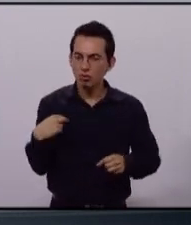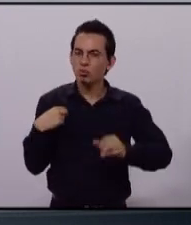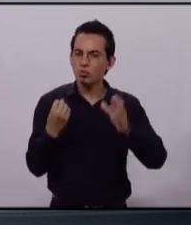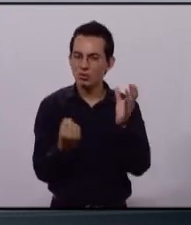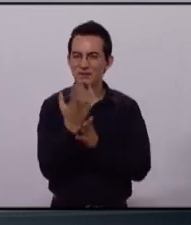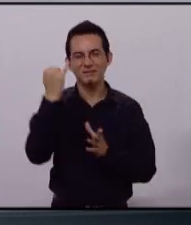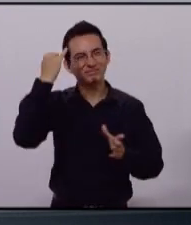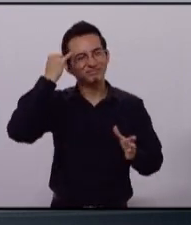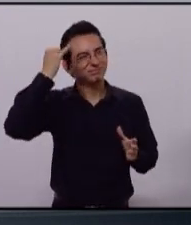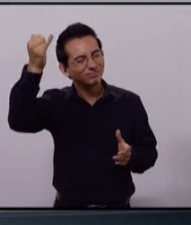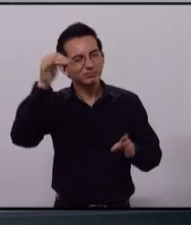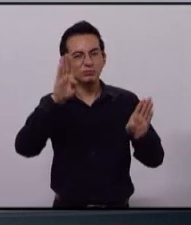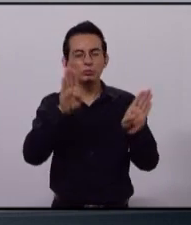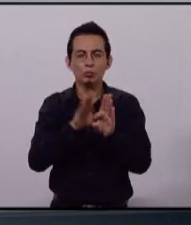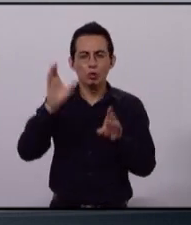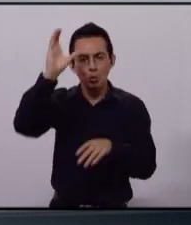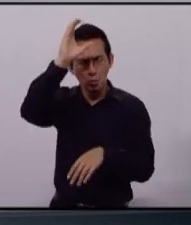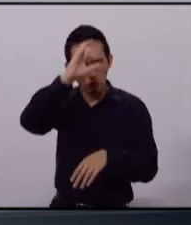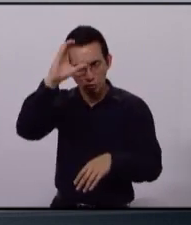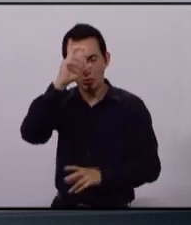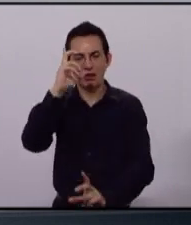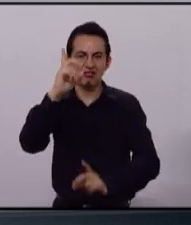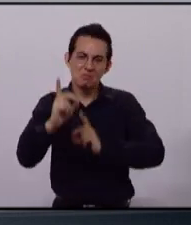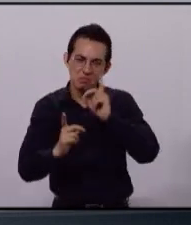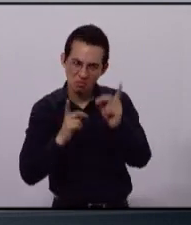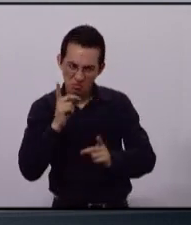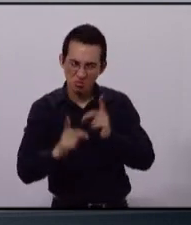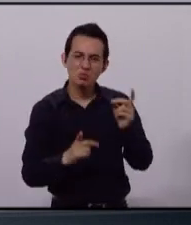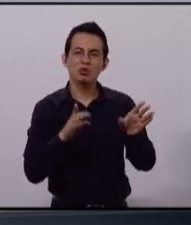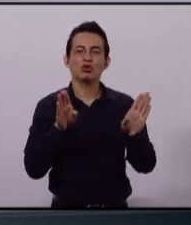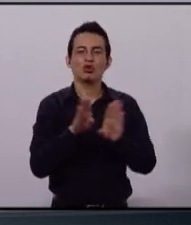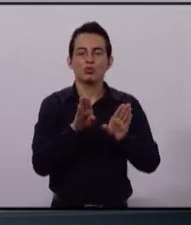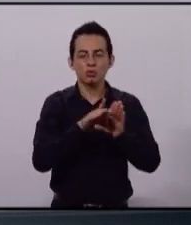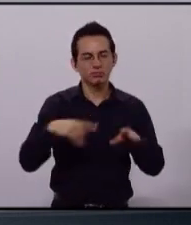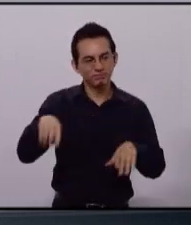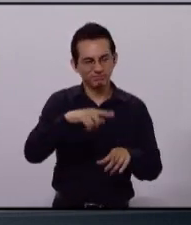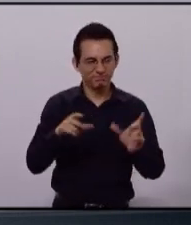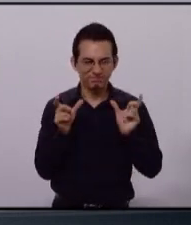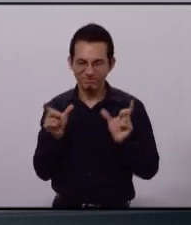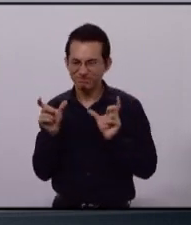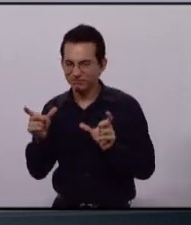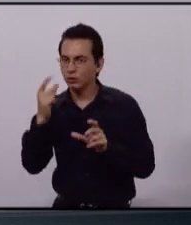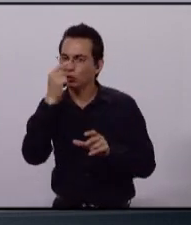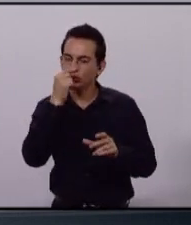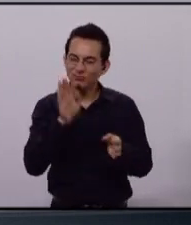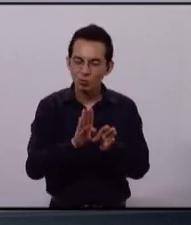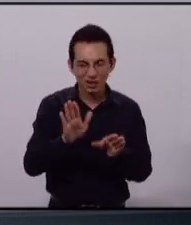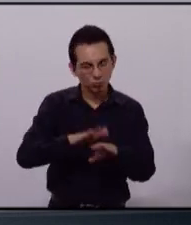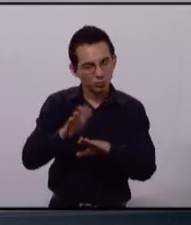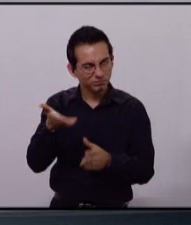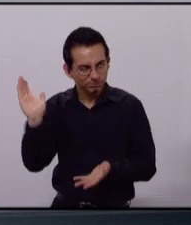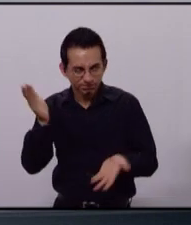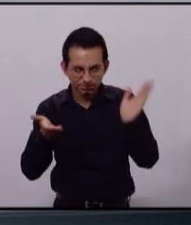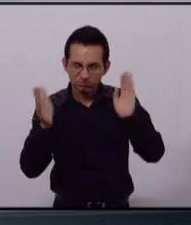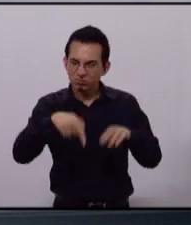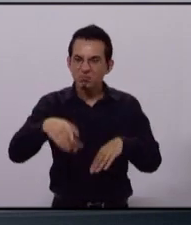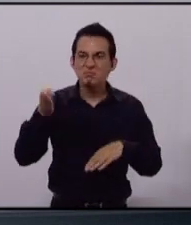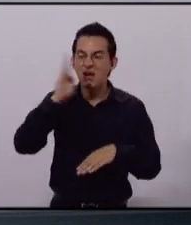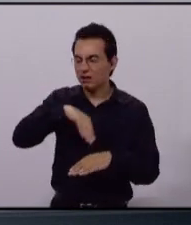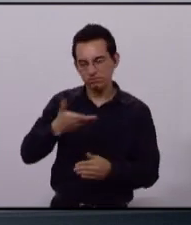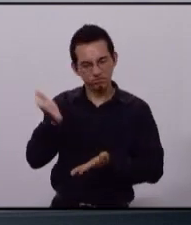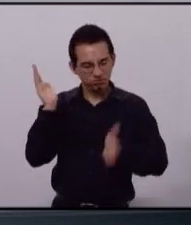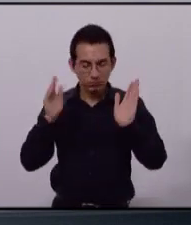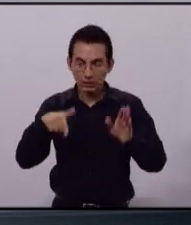en prevención, en cultura, en deporte, en hacer una limpieza de nuestras policías y además fortalecer a nuestros